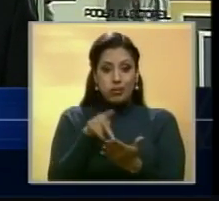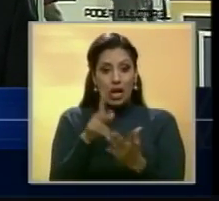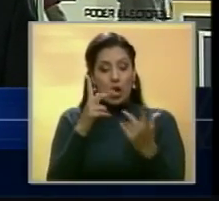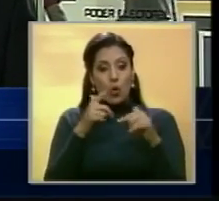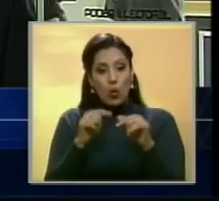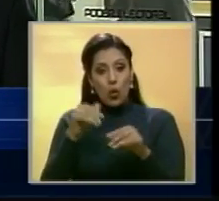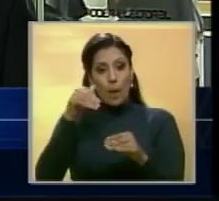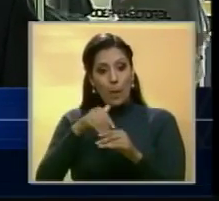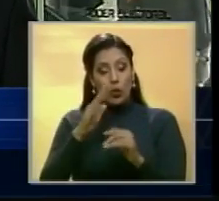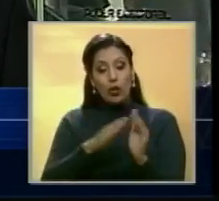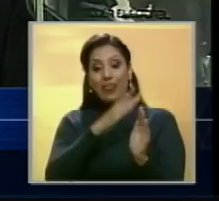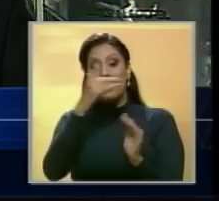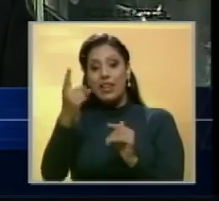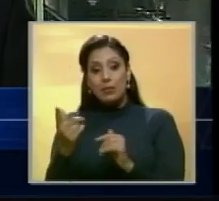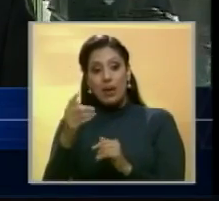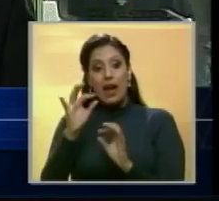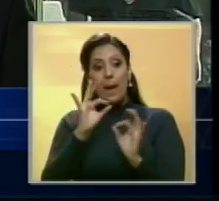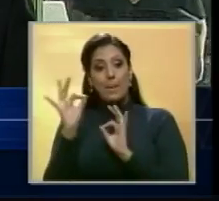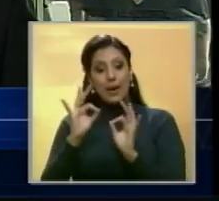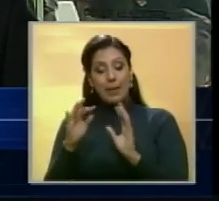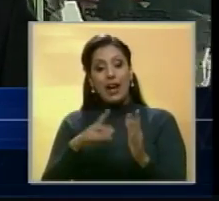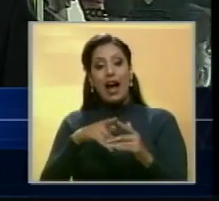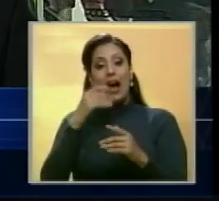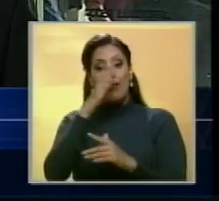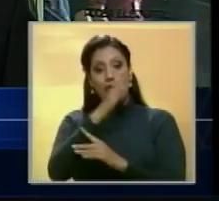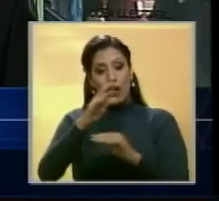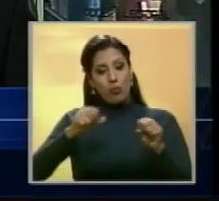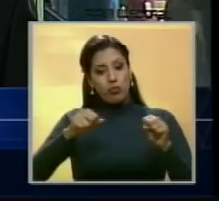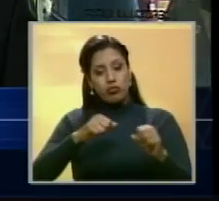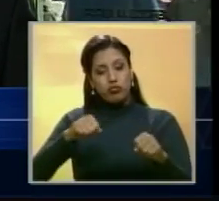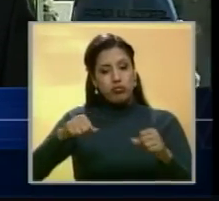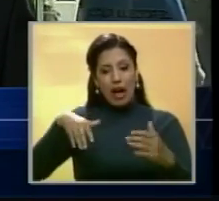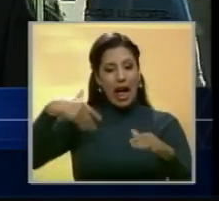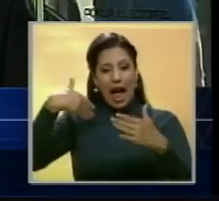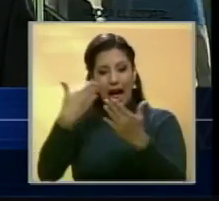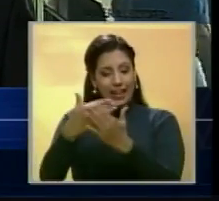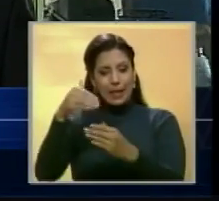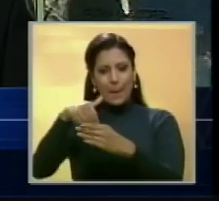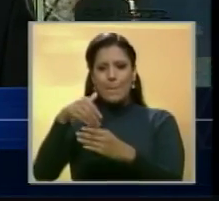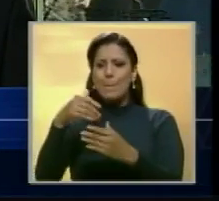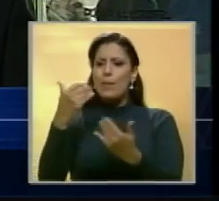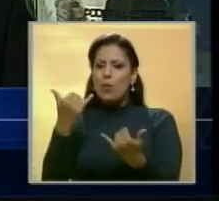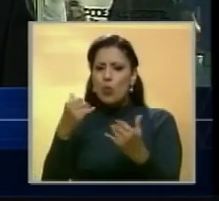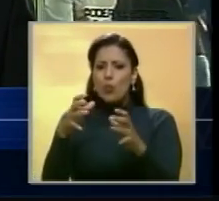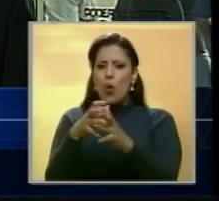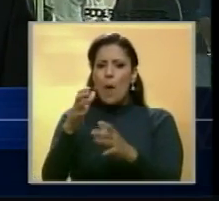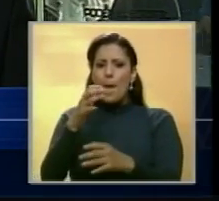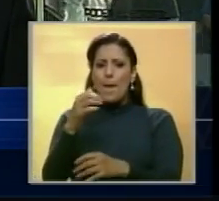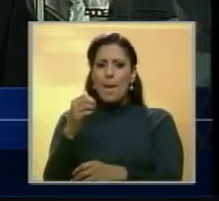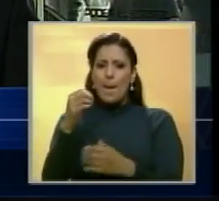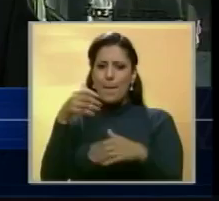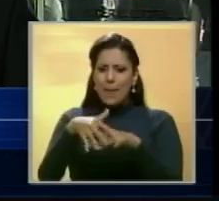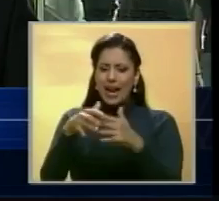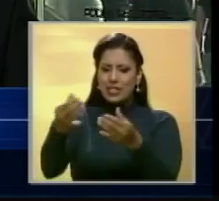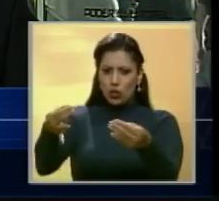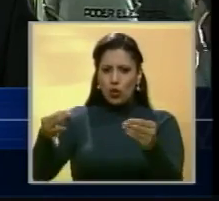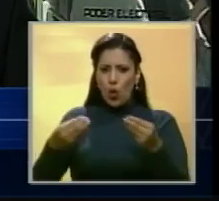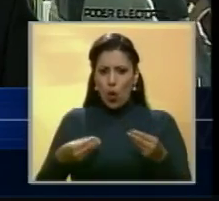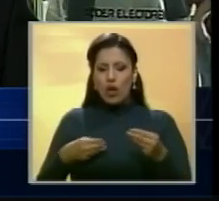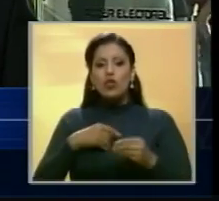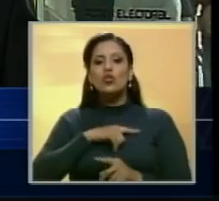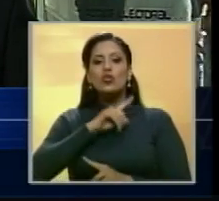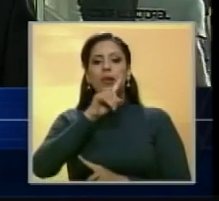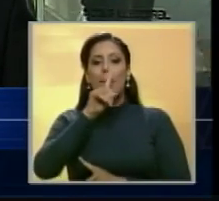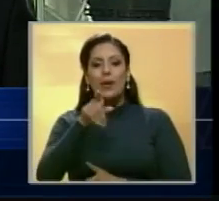sede electoral después de haberse dirigido a la marcha que hoy estaba realizando la Mesa de la Unidad Democrática. Cuando le